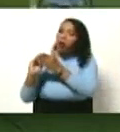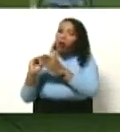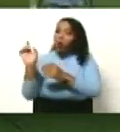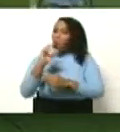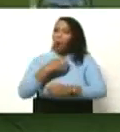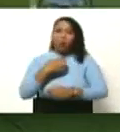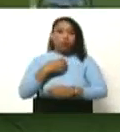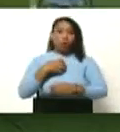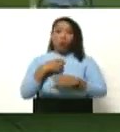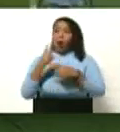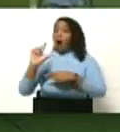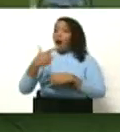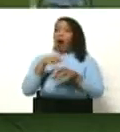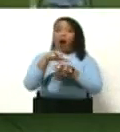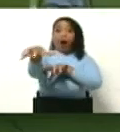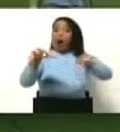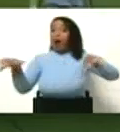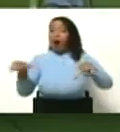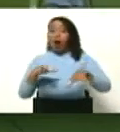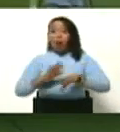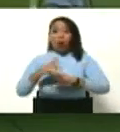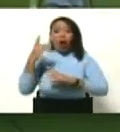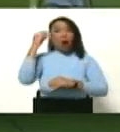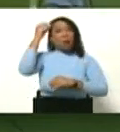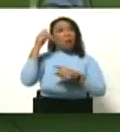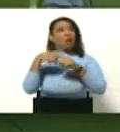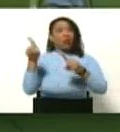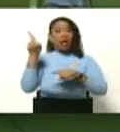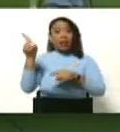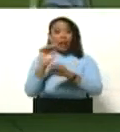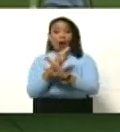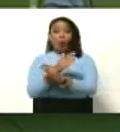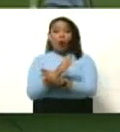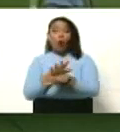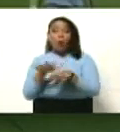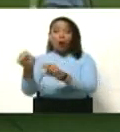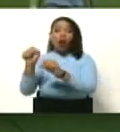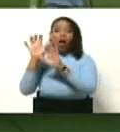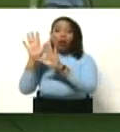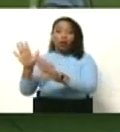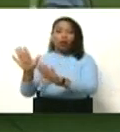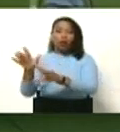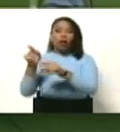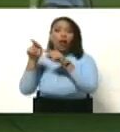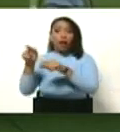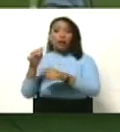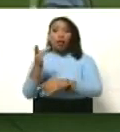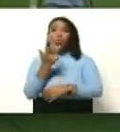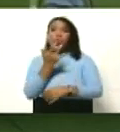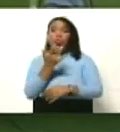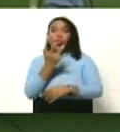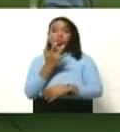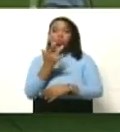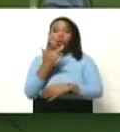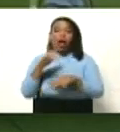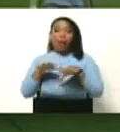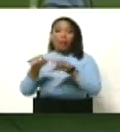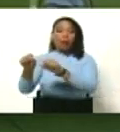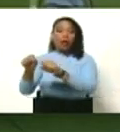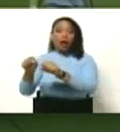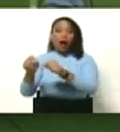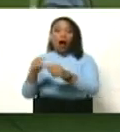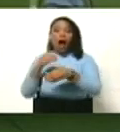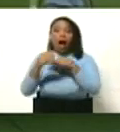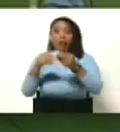algo nos pone a pensar distinto. Porque ese es el juego del imperialismo. Ese es el juego del imperialismo, sembrar